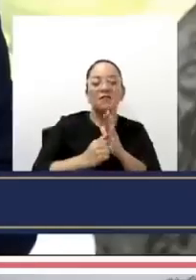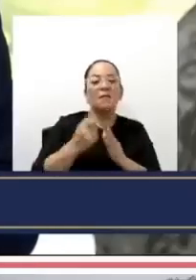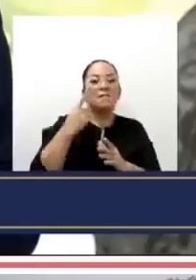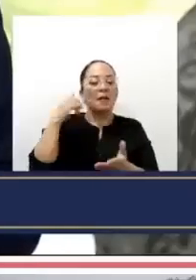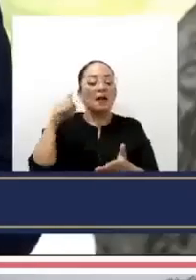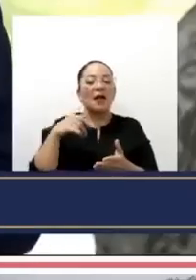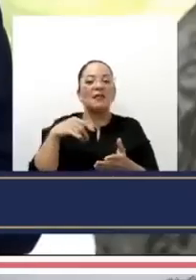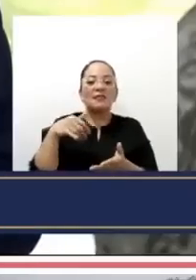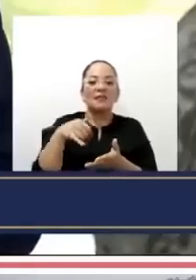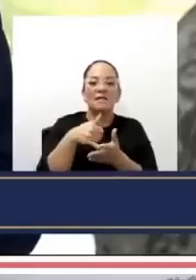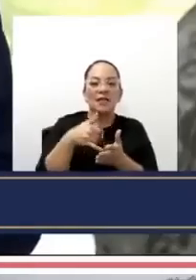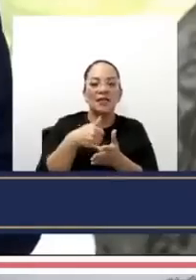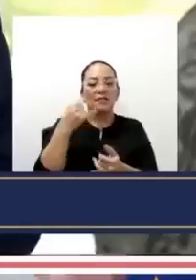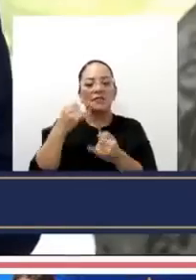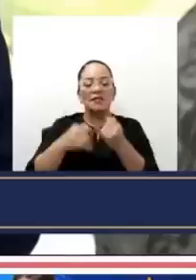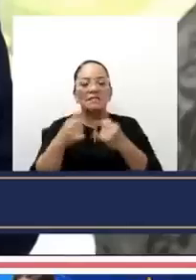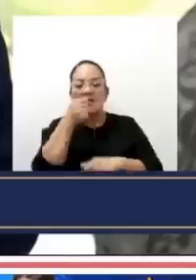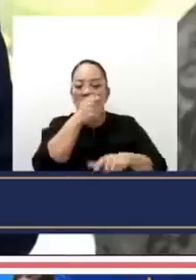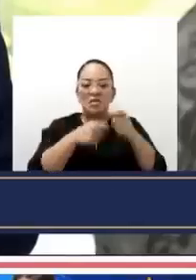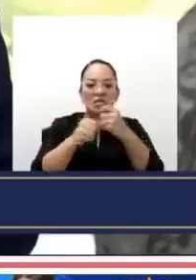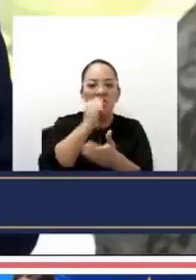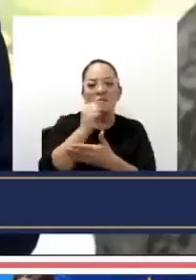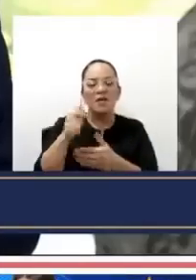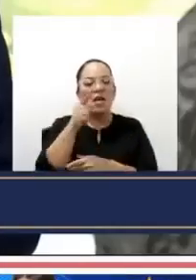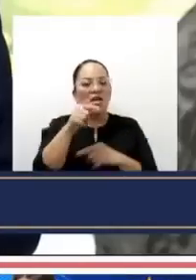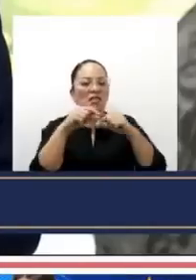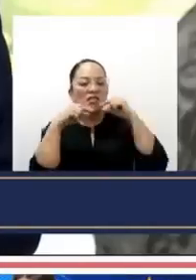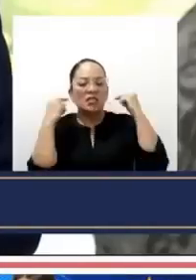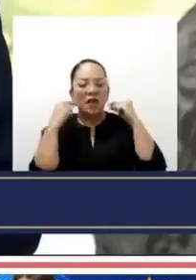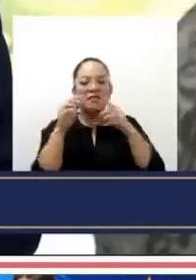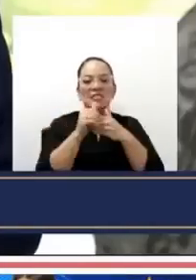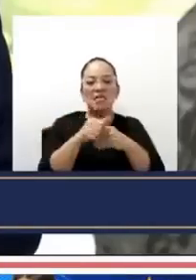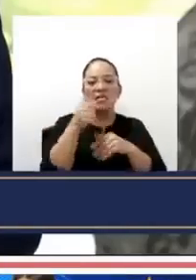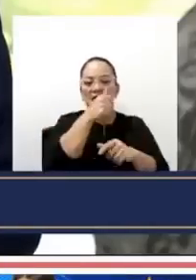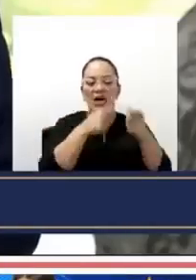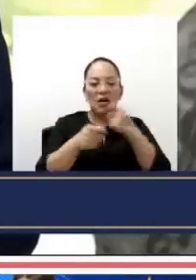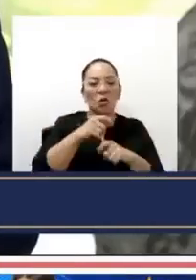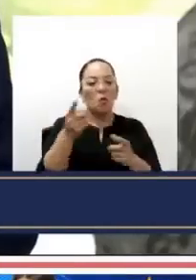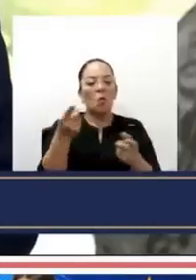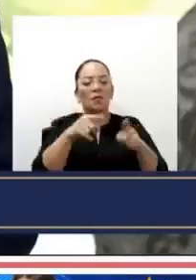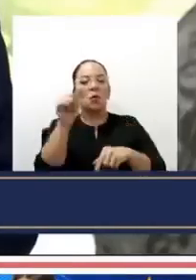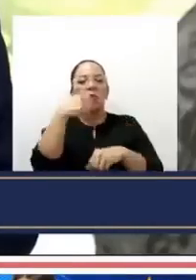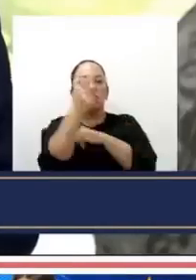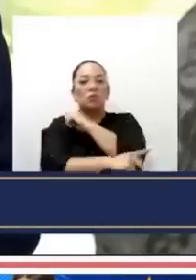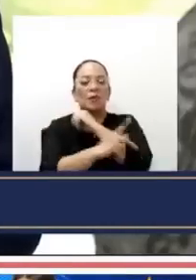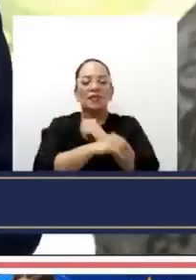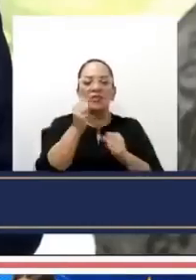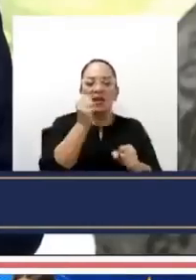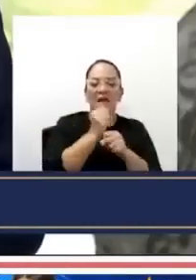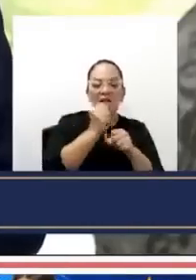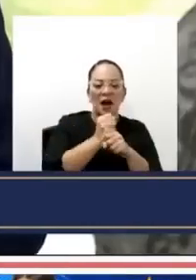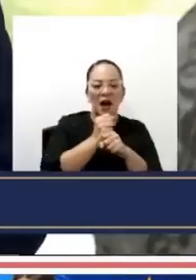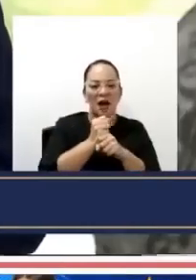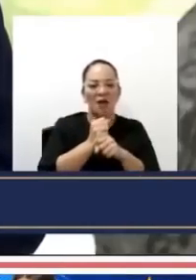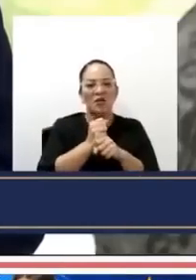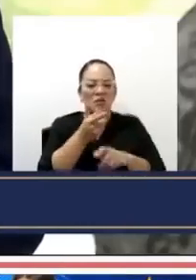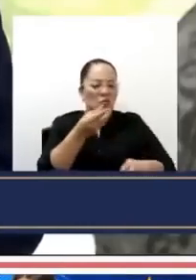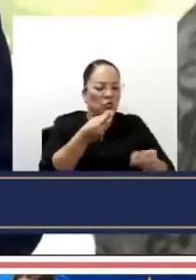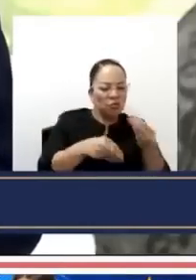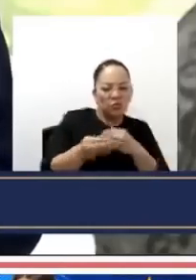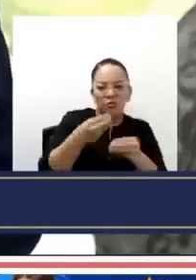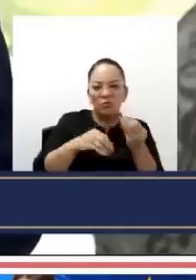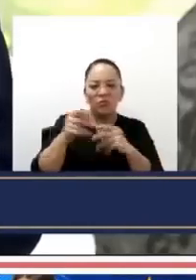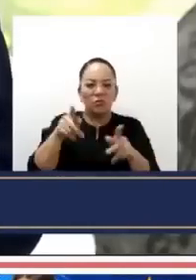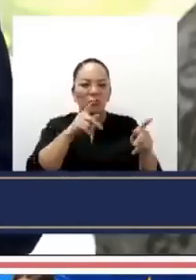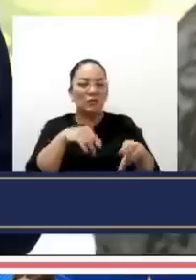crimen organizado. Se nota que Chávez es un líder narco como sucedió en otros países. Trabajan con el crimen organizado. Hay que